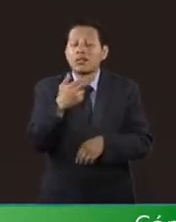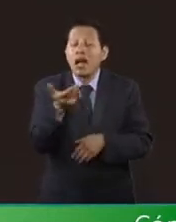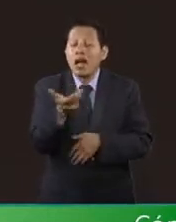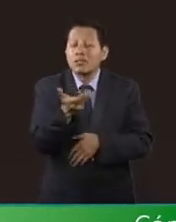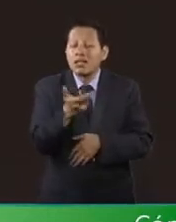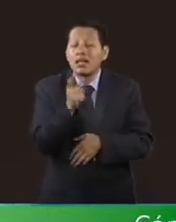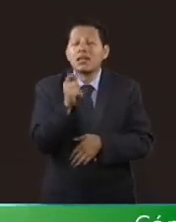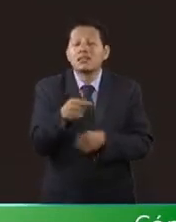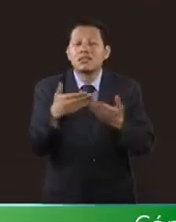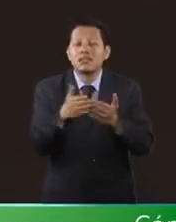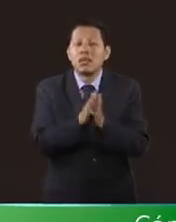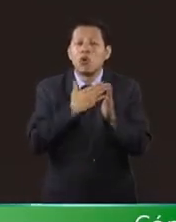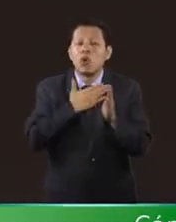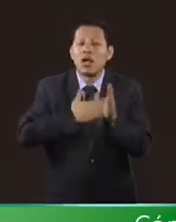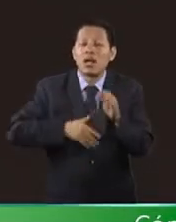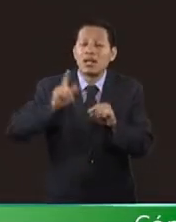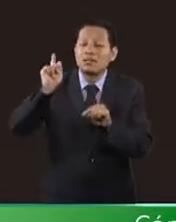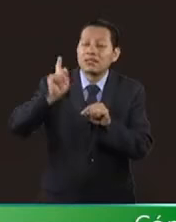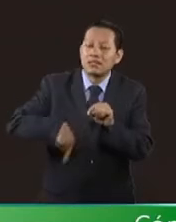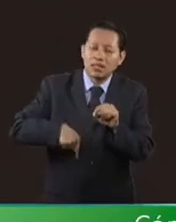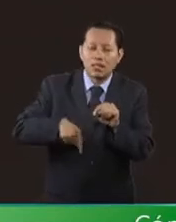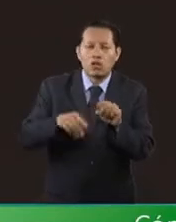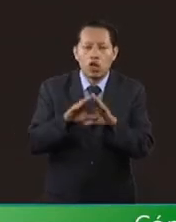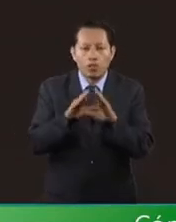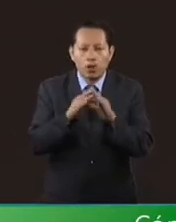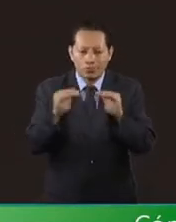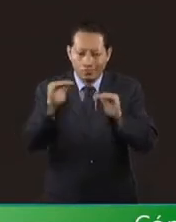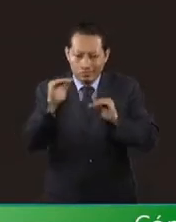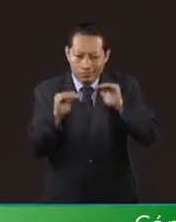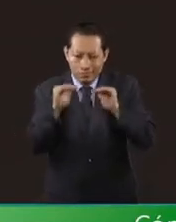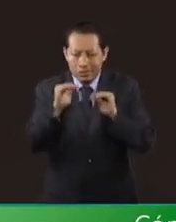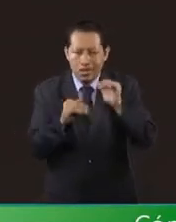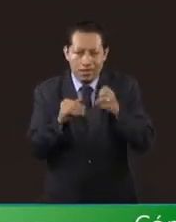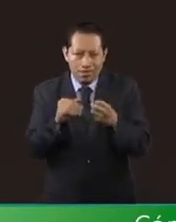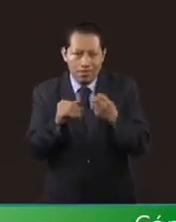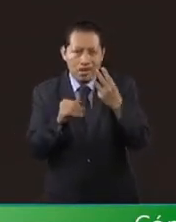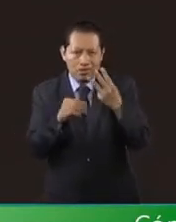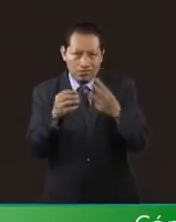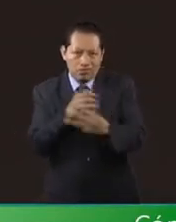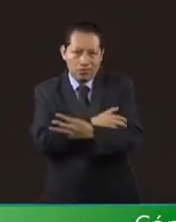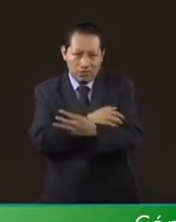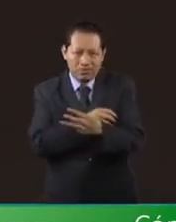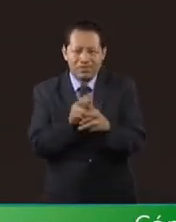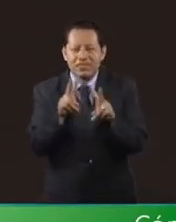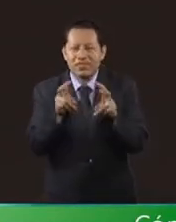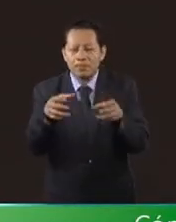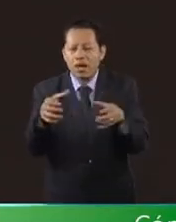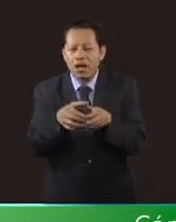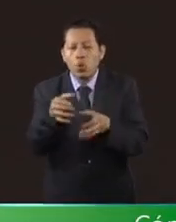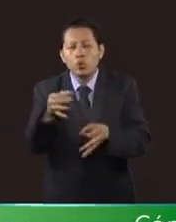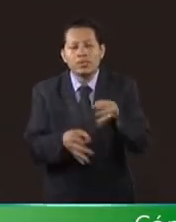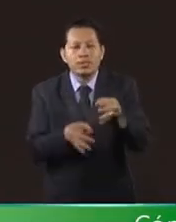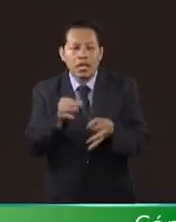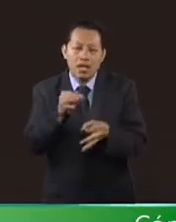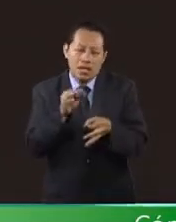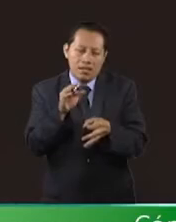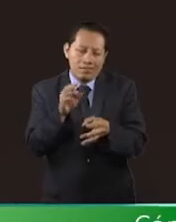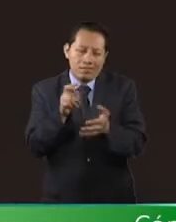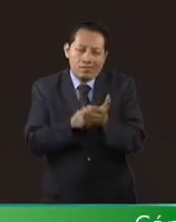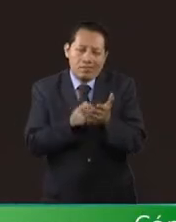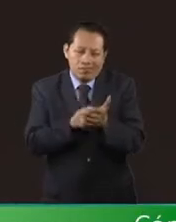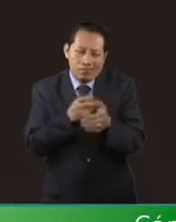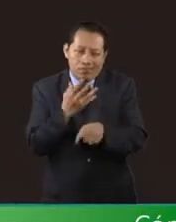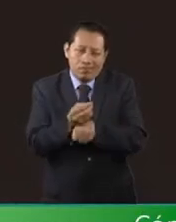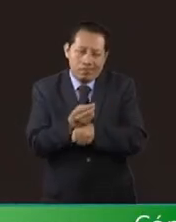principio democrático de los contrapesos de los 3 poderes, con su mal llamada reforma judicial. Hoy,